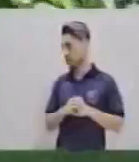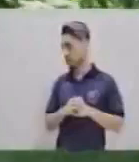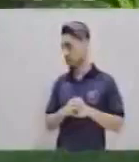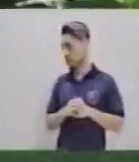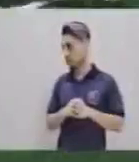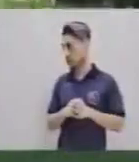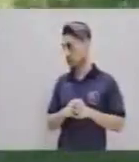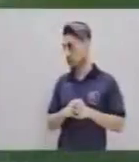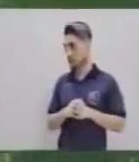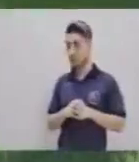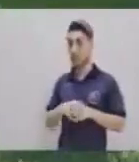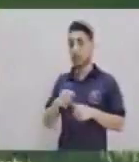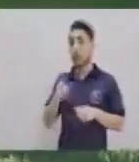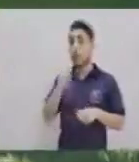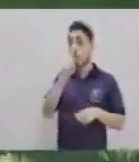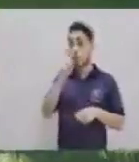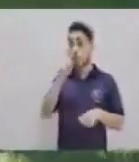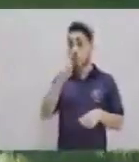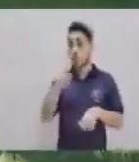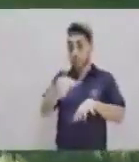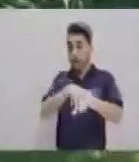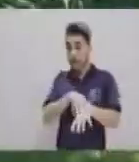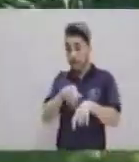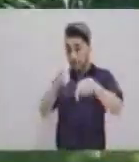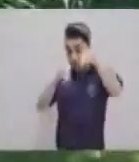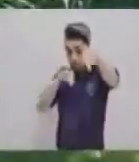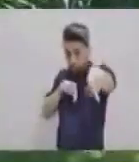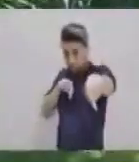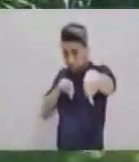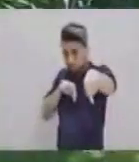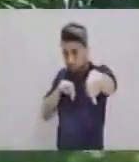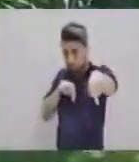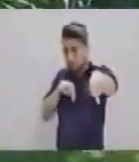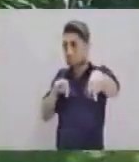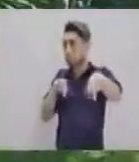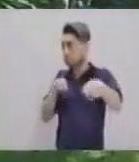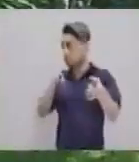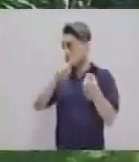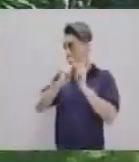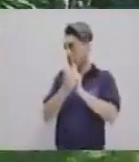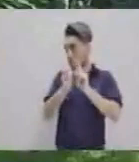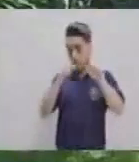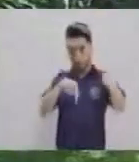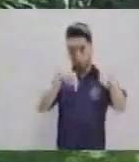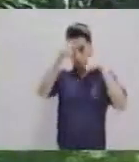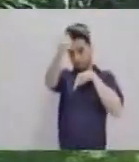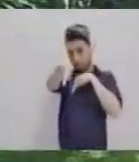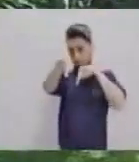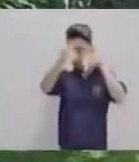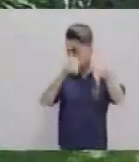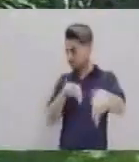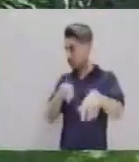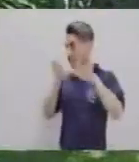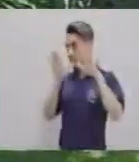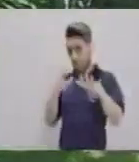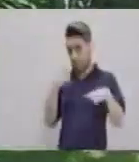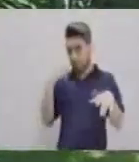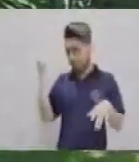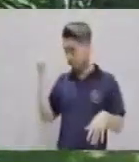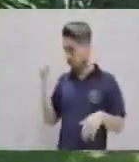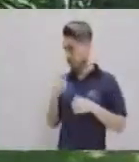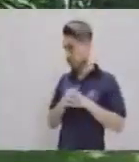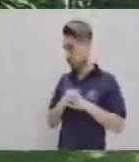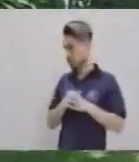atrás. Vamos a hacer un salto vertical y vamos a ir cambiando la posición de los pies. Vamos a hacerlo despacio primero.